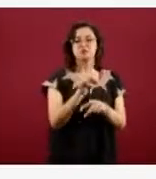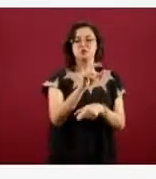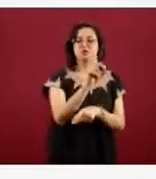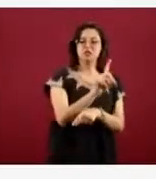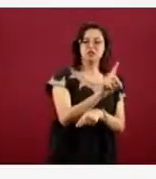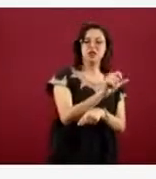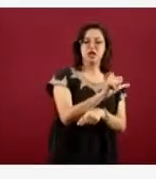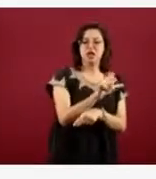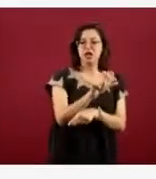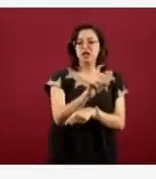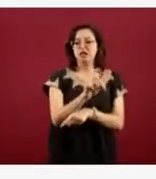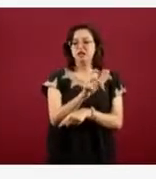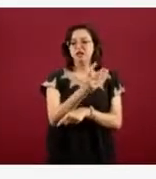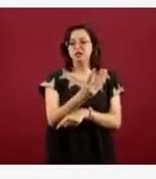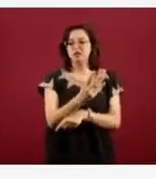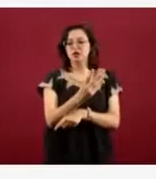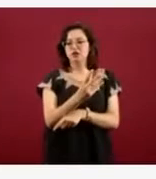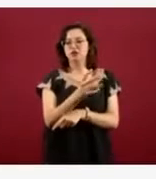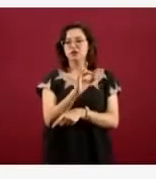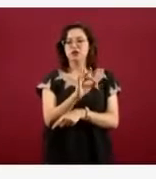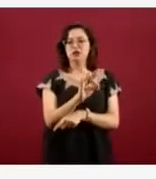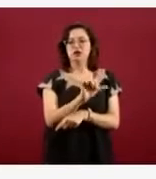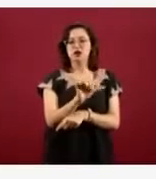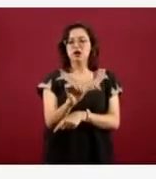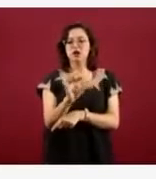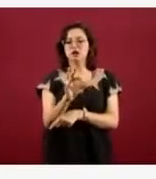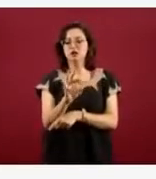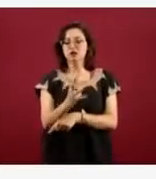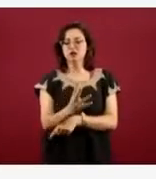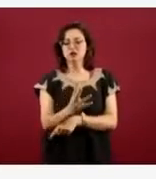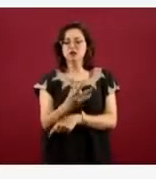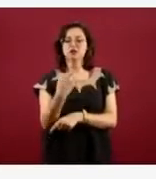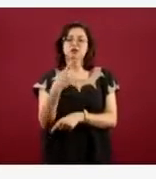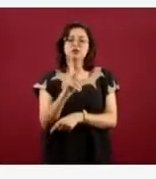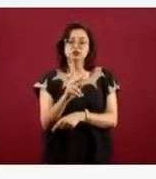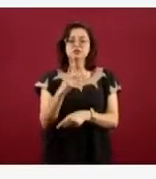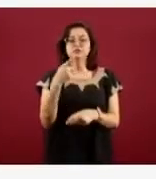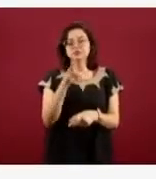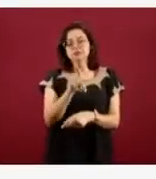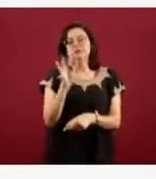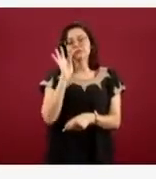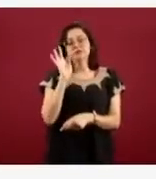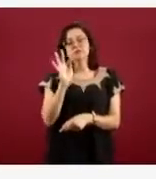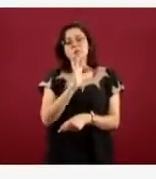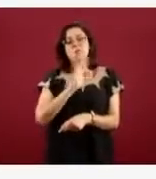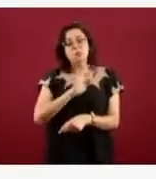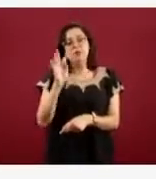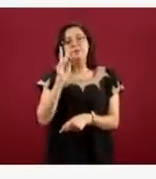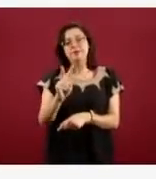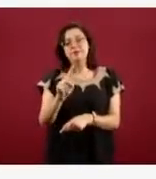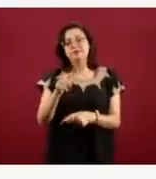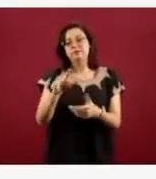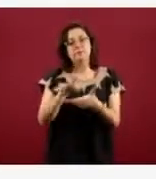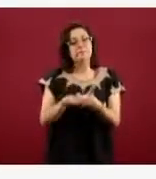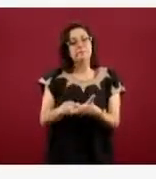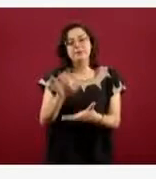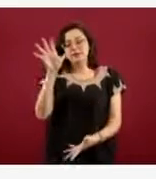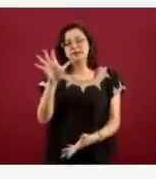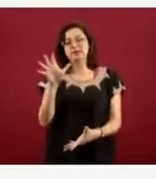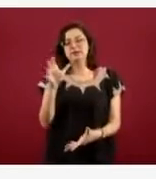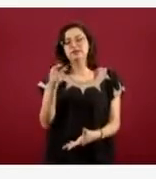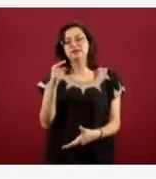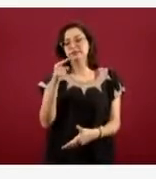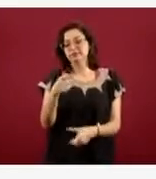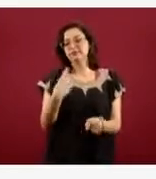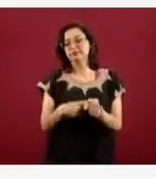a 34 y 40 a 44. Sin embargo, por carga acumulada, vemos cómo la mayor cantidad de casos se sigue todavía